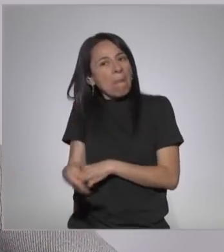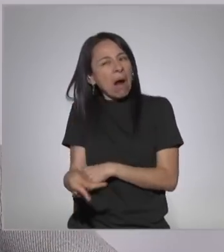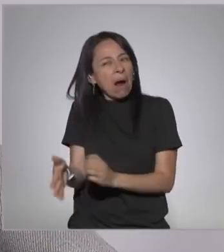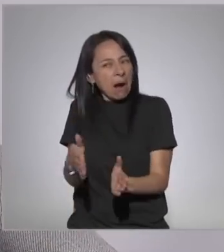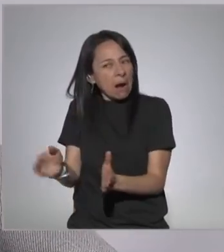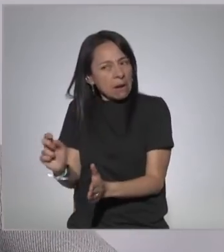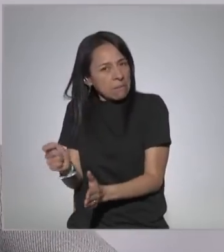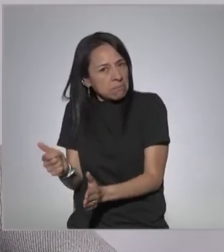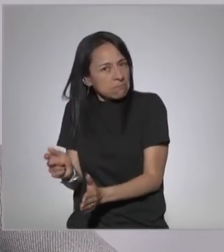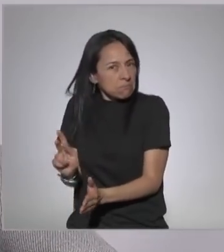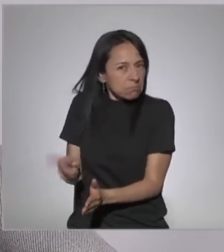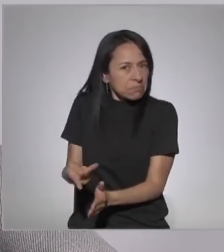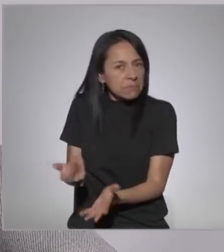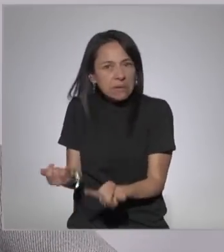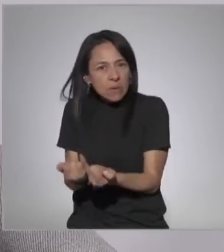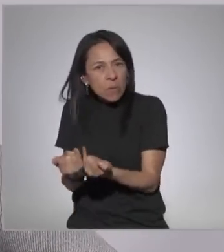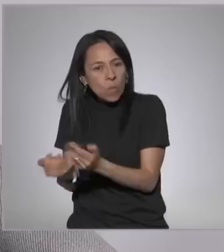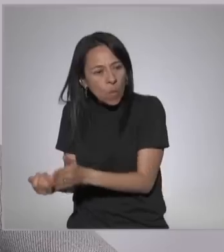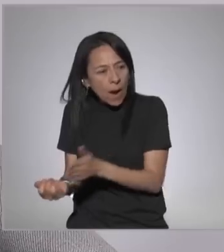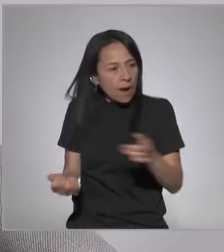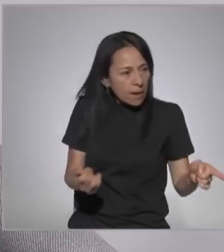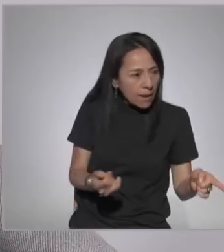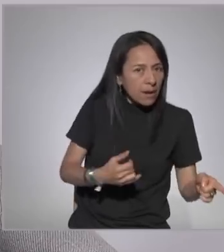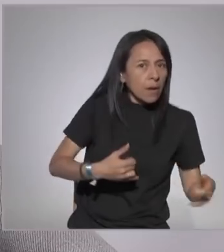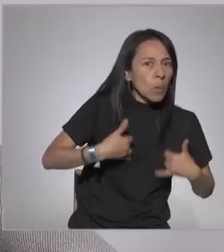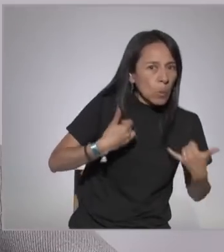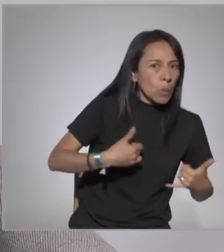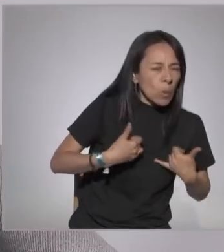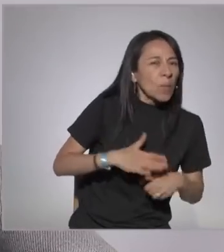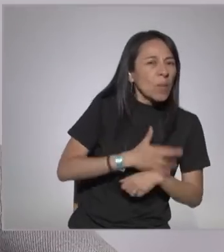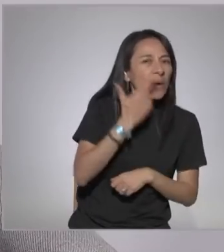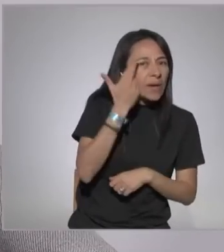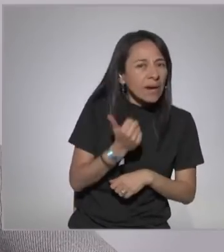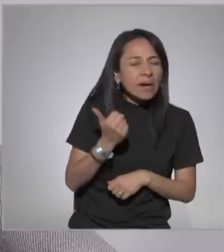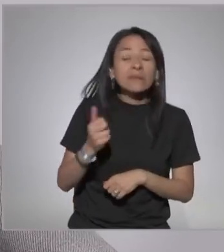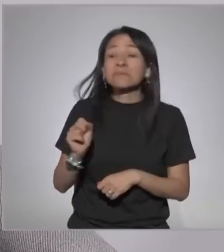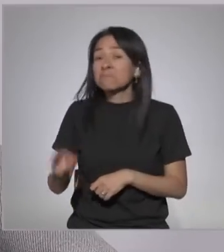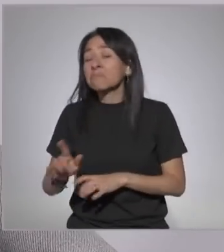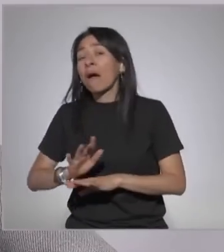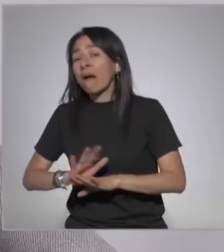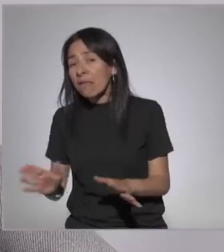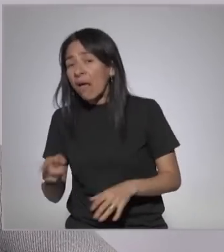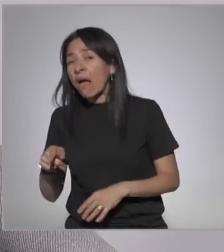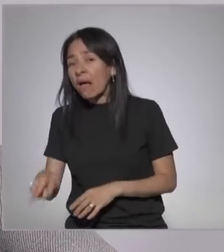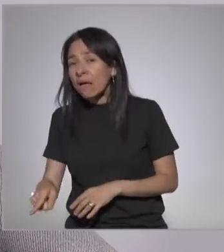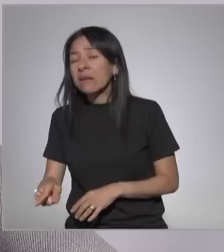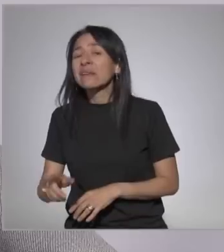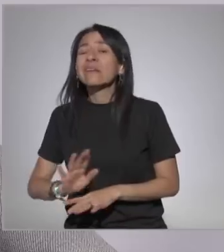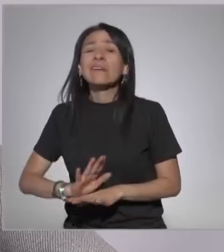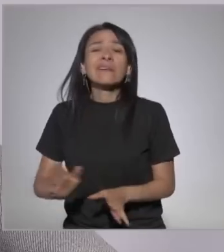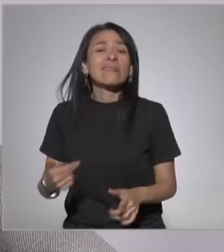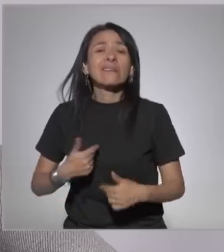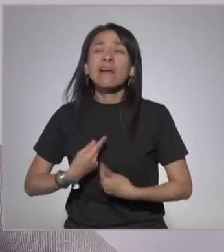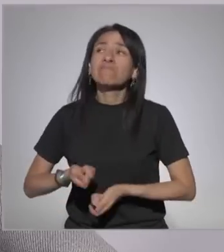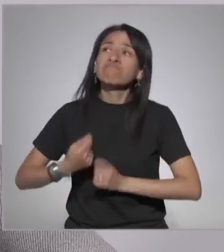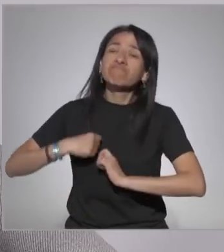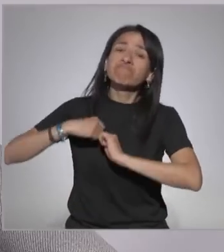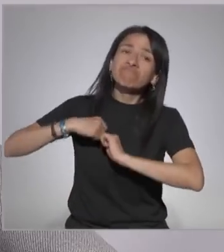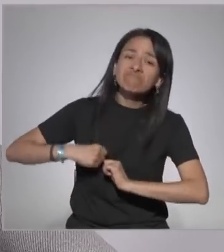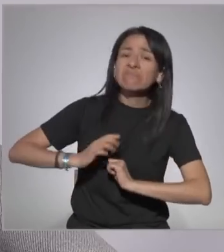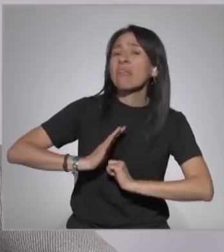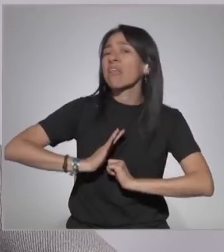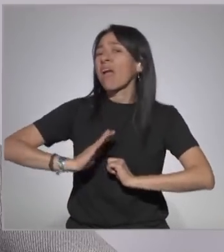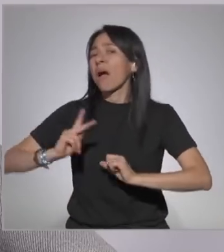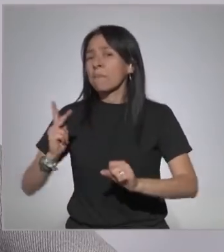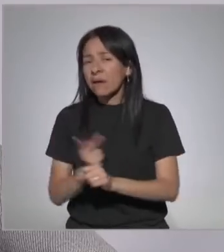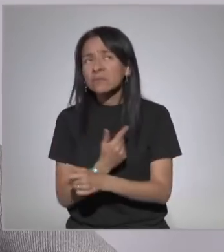ya tuvimos una serie de roles cumplidos hacia los imperativos sociales.